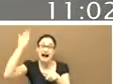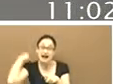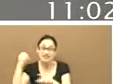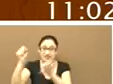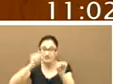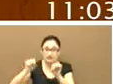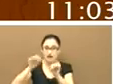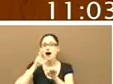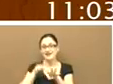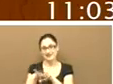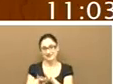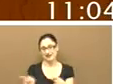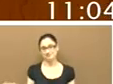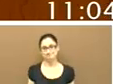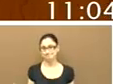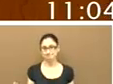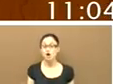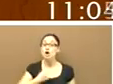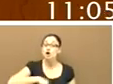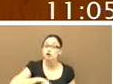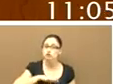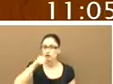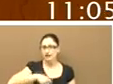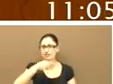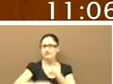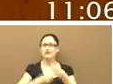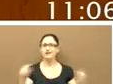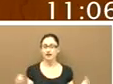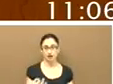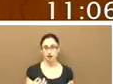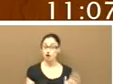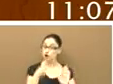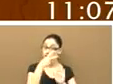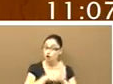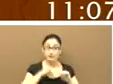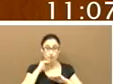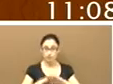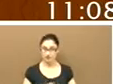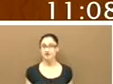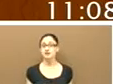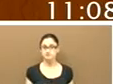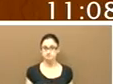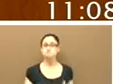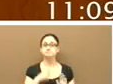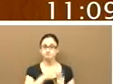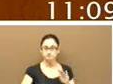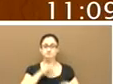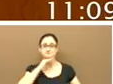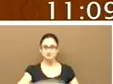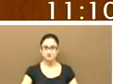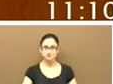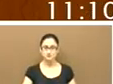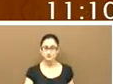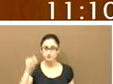si lo que nosotros estamos haciendo en este momento es aplicar la norma señorías aplicar la norma que se